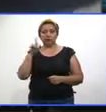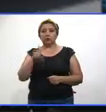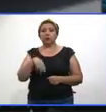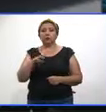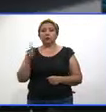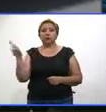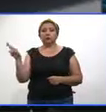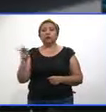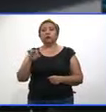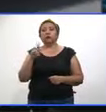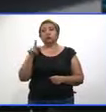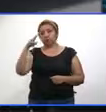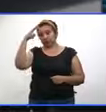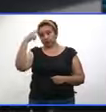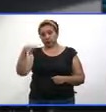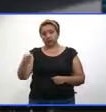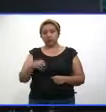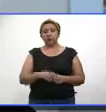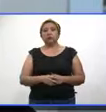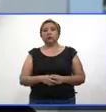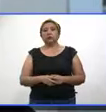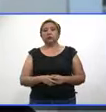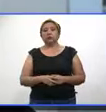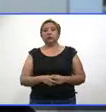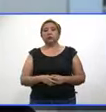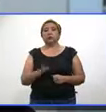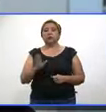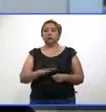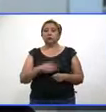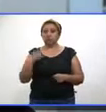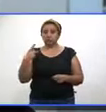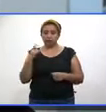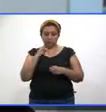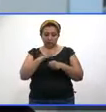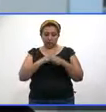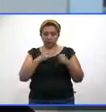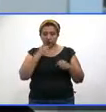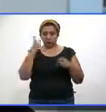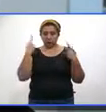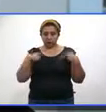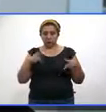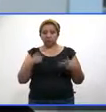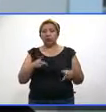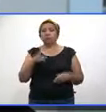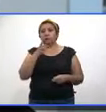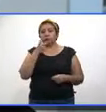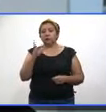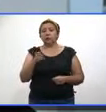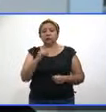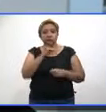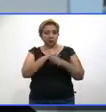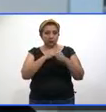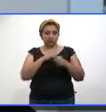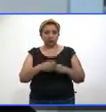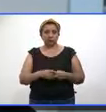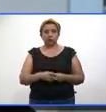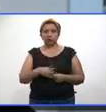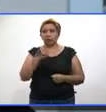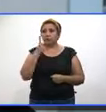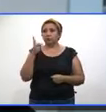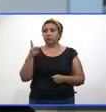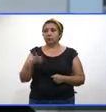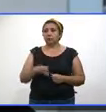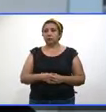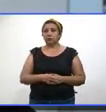Roo, Chiapas, Ciudad de México y Estado de México. Por sus propias investigaciones, personal de la Policía Estatal de Investigación se